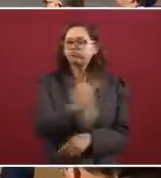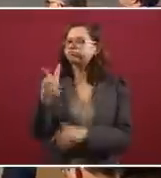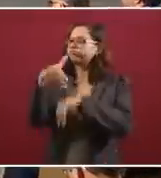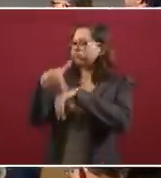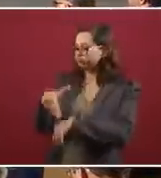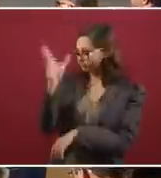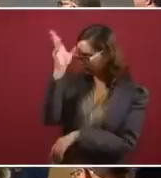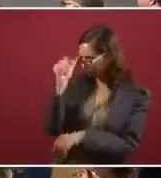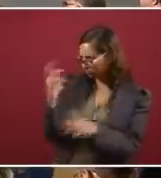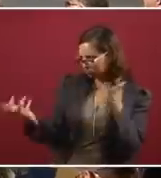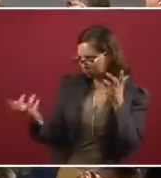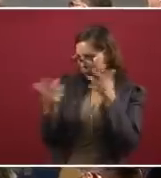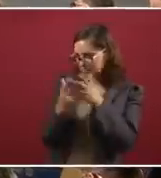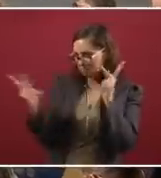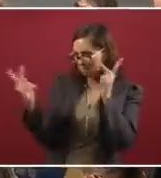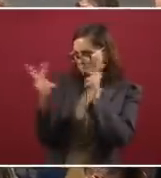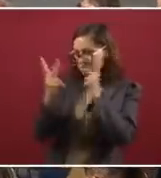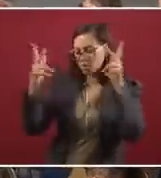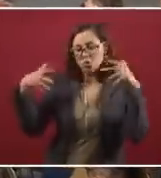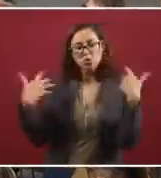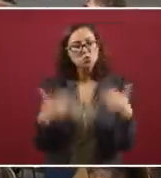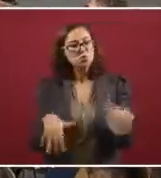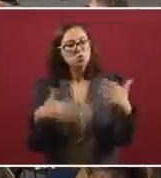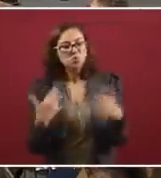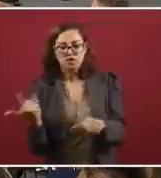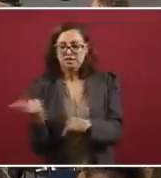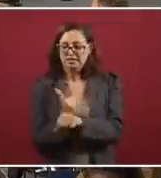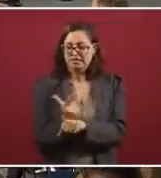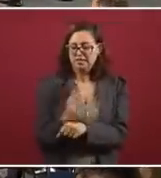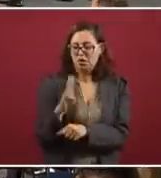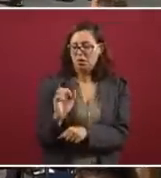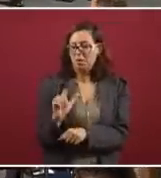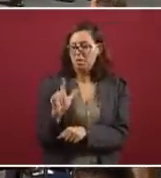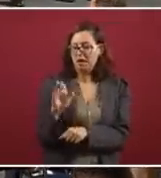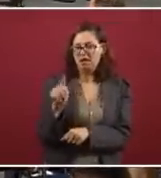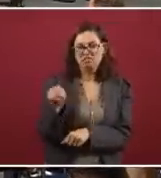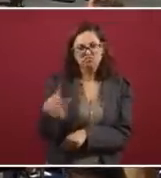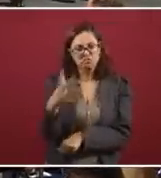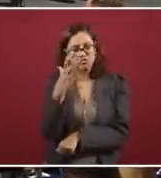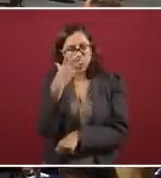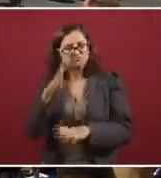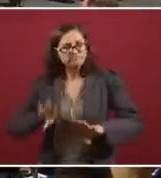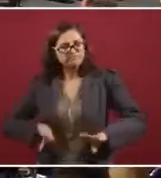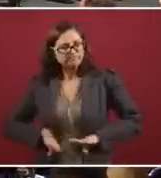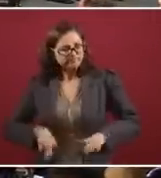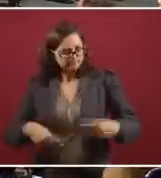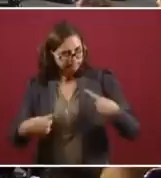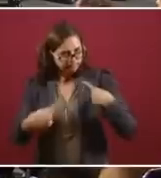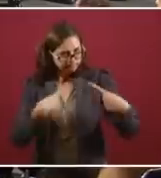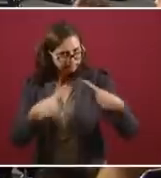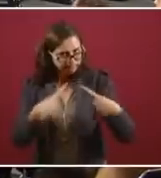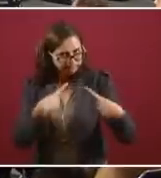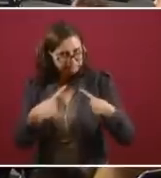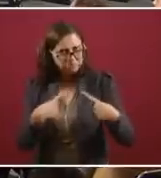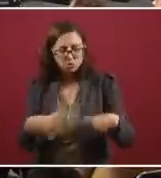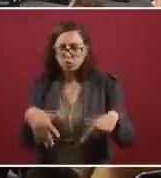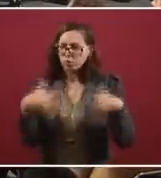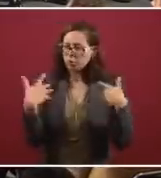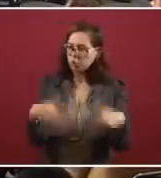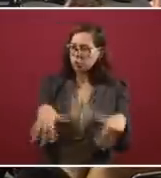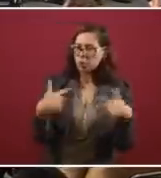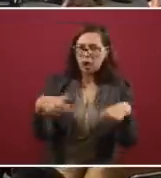fortaleza con la que ha negociado el licenciado Bartlett cada una de estas múltiples reuniones que hemos tenido.